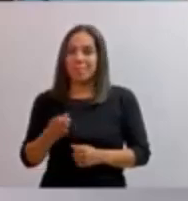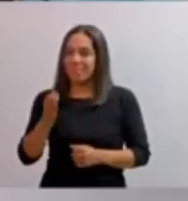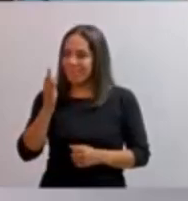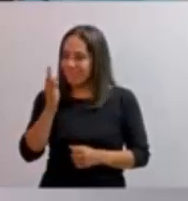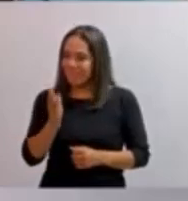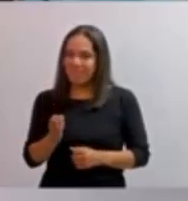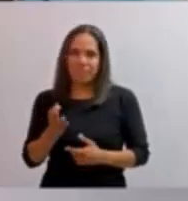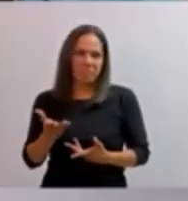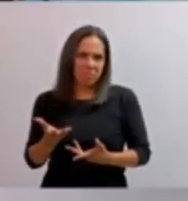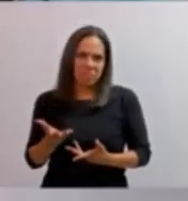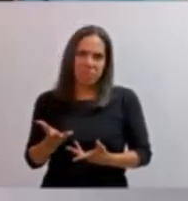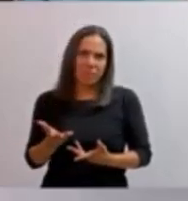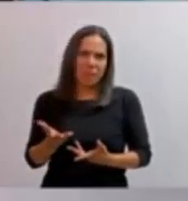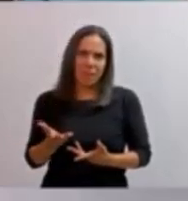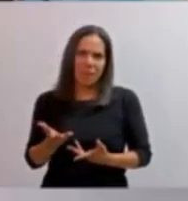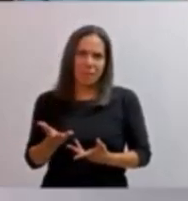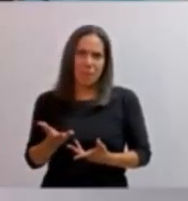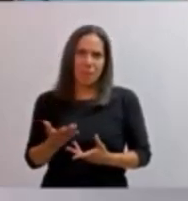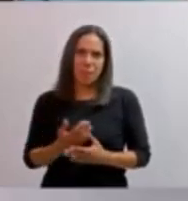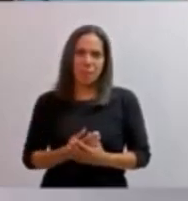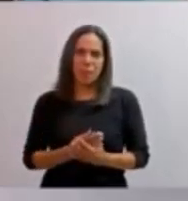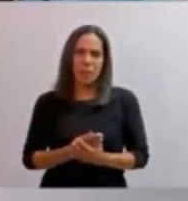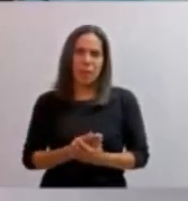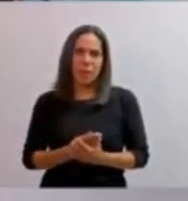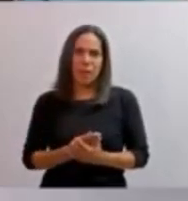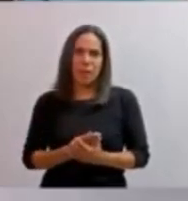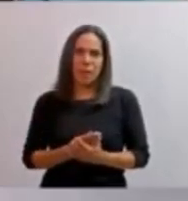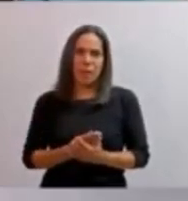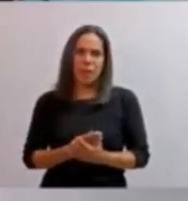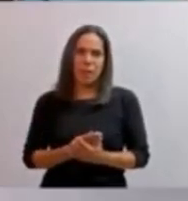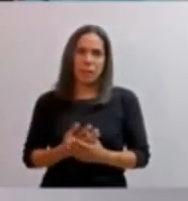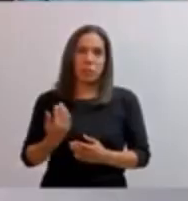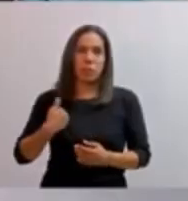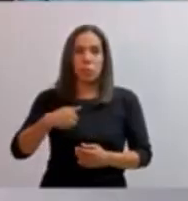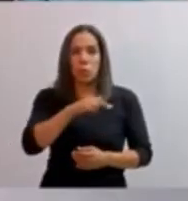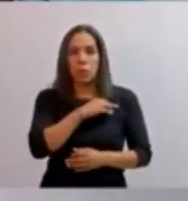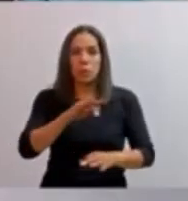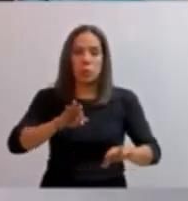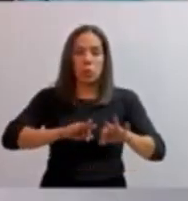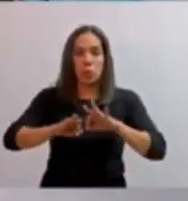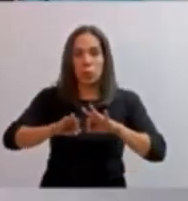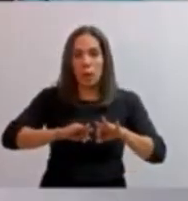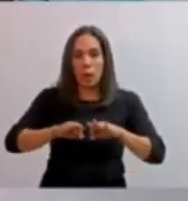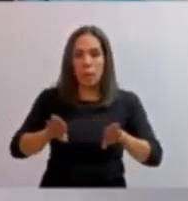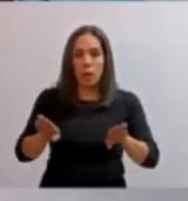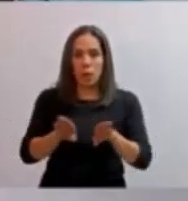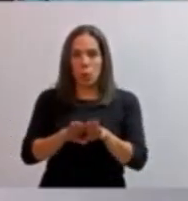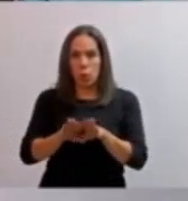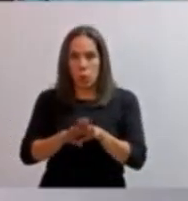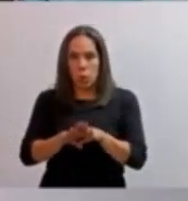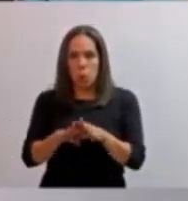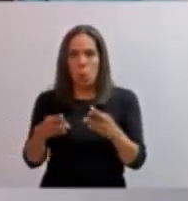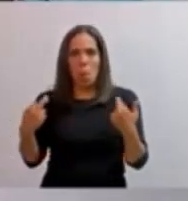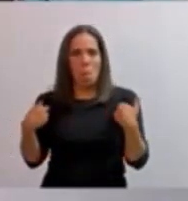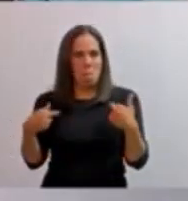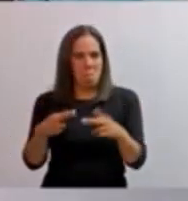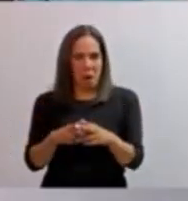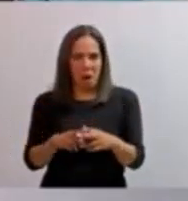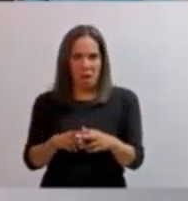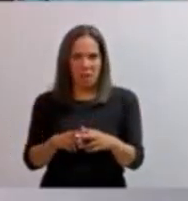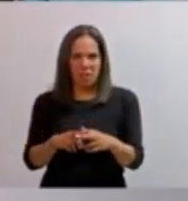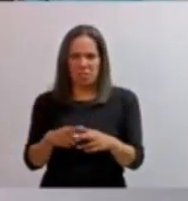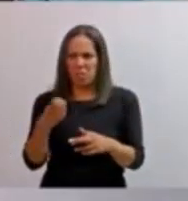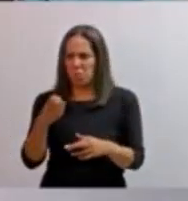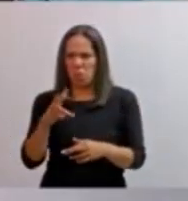reconozcan, ¿verdad?, que la labor docente no implica estar solos, o sea, requiere